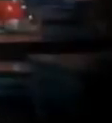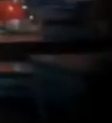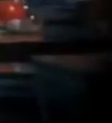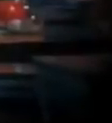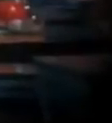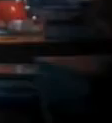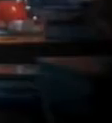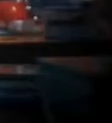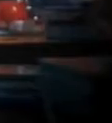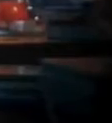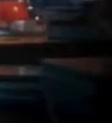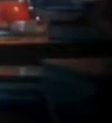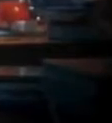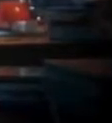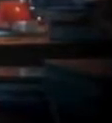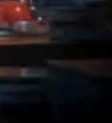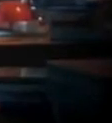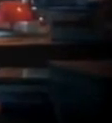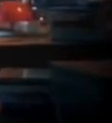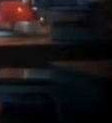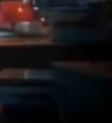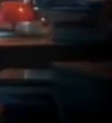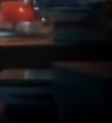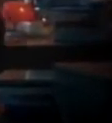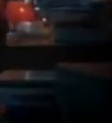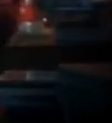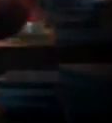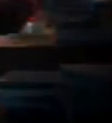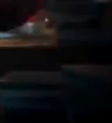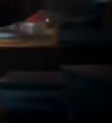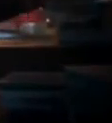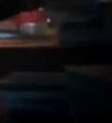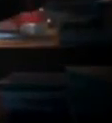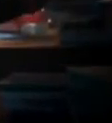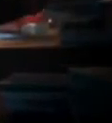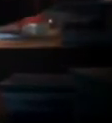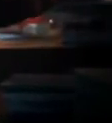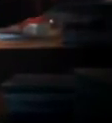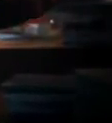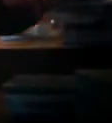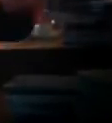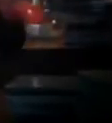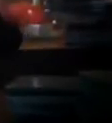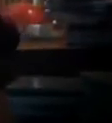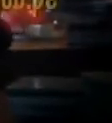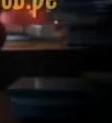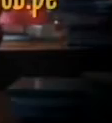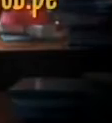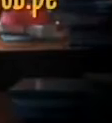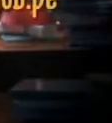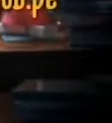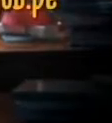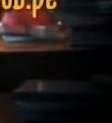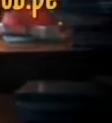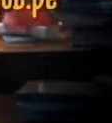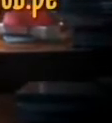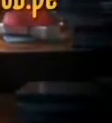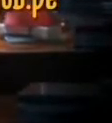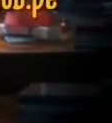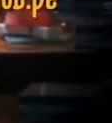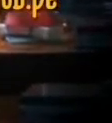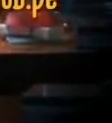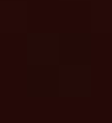Más libros, más libres. Una campaña del IRTP y la Biblioteca Nacional del Perú, que nos invita a viajar a través de la lectura.